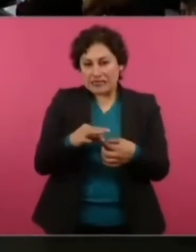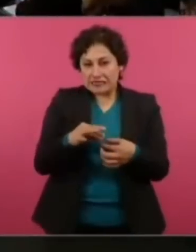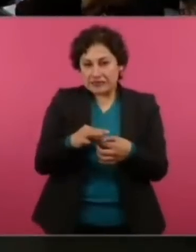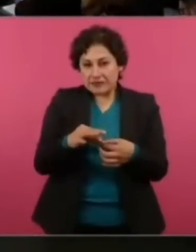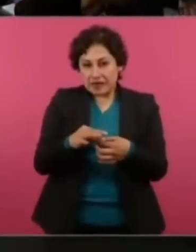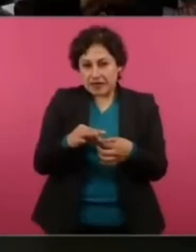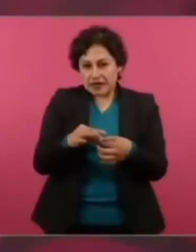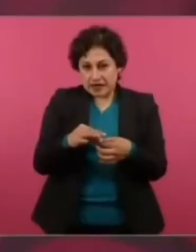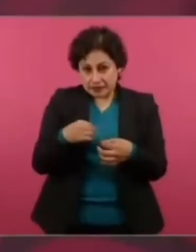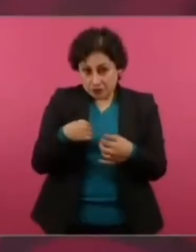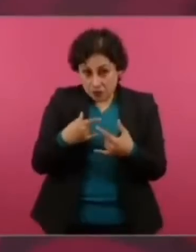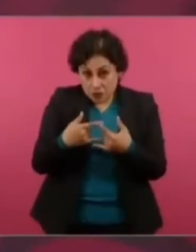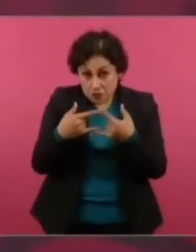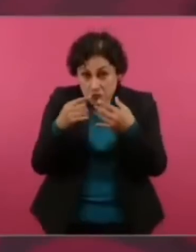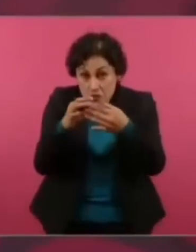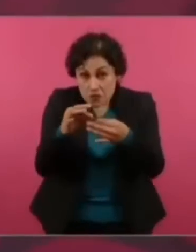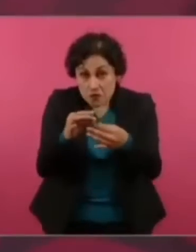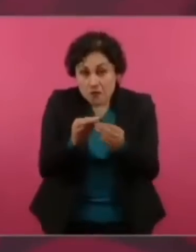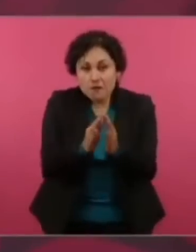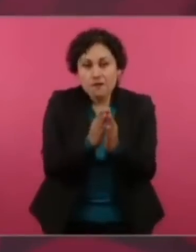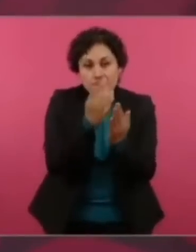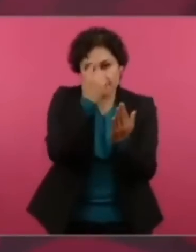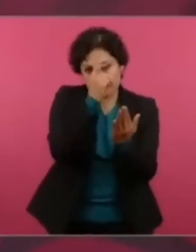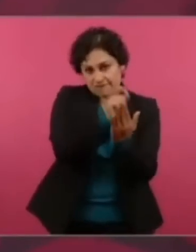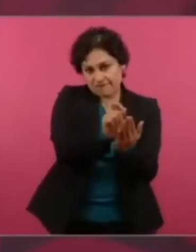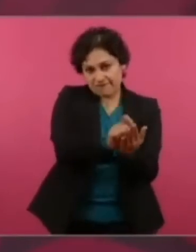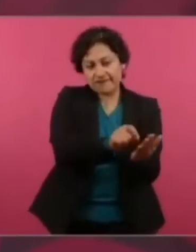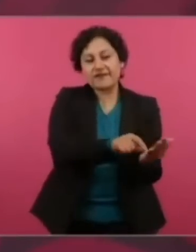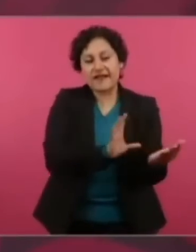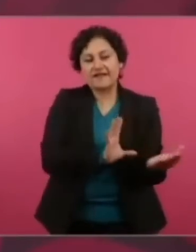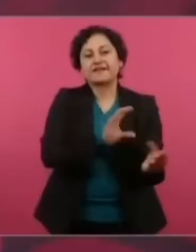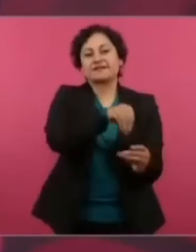documentado, porque hay